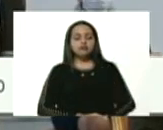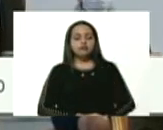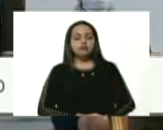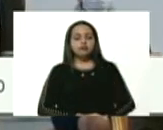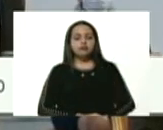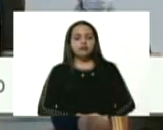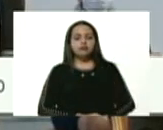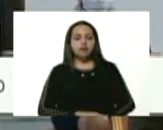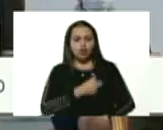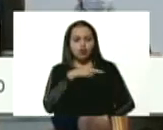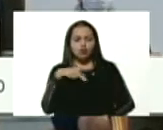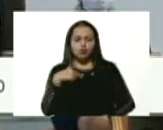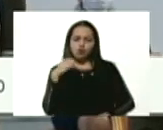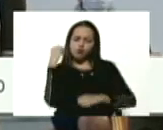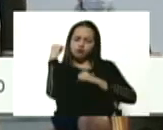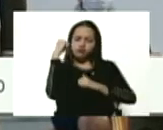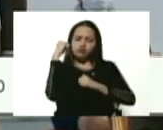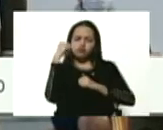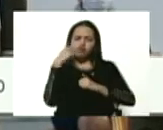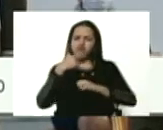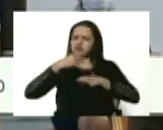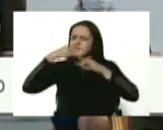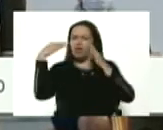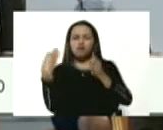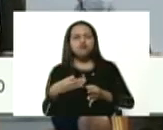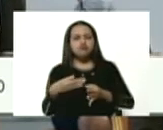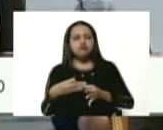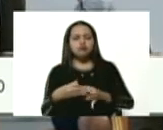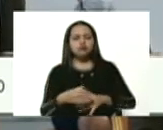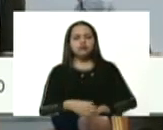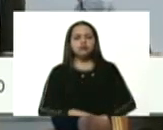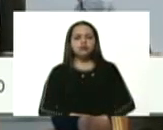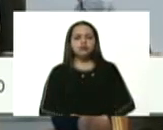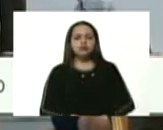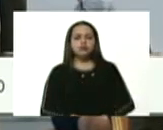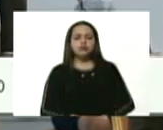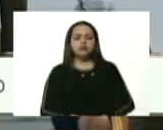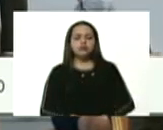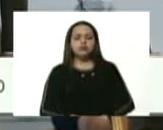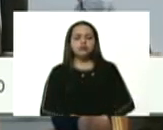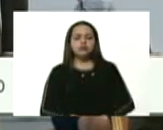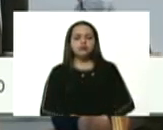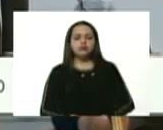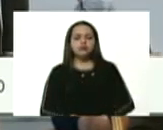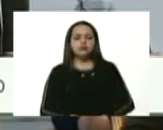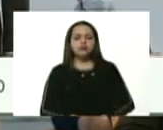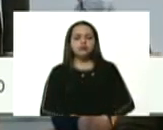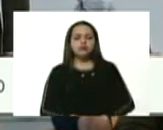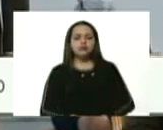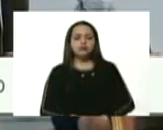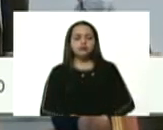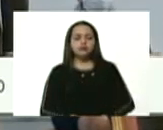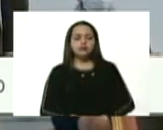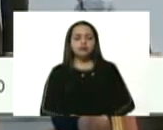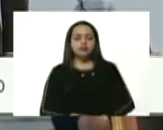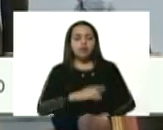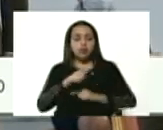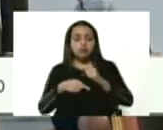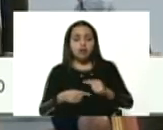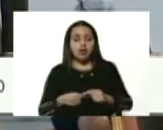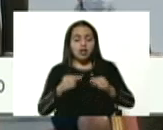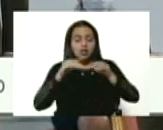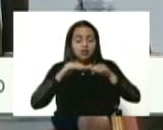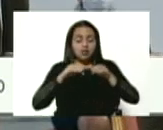que la vamos a ganar, no tenga ninguna duda de eso. En medio de la pandemia se